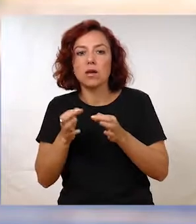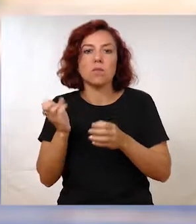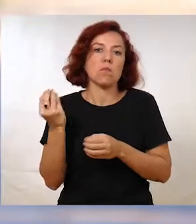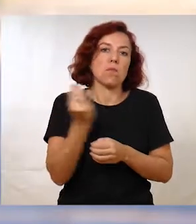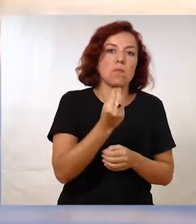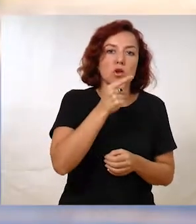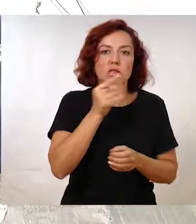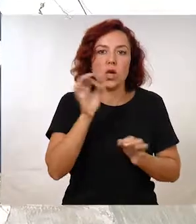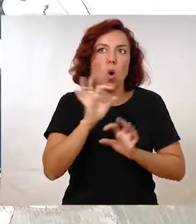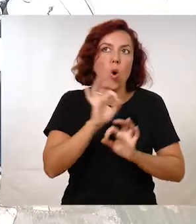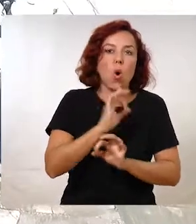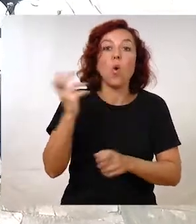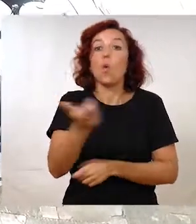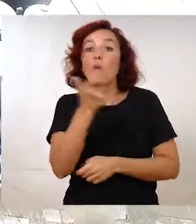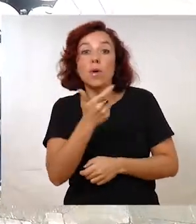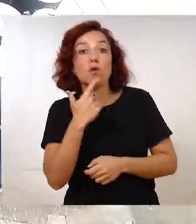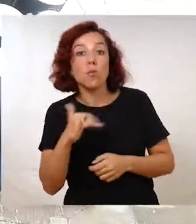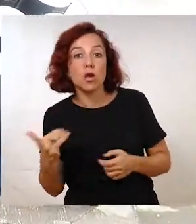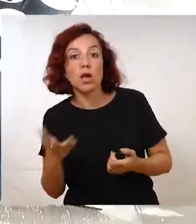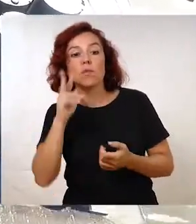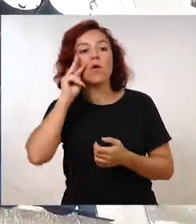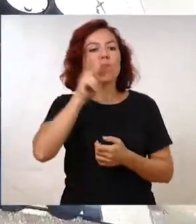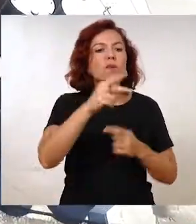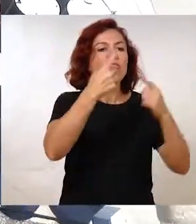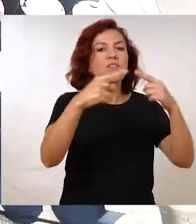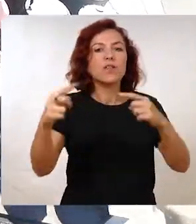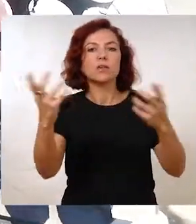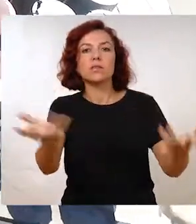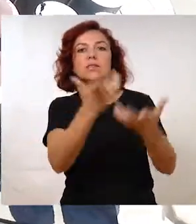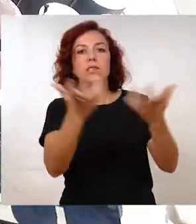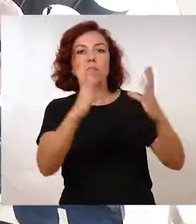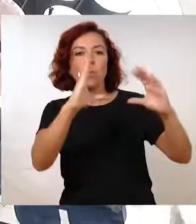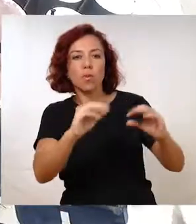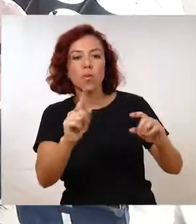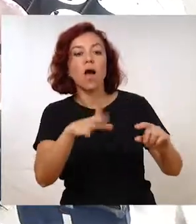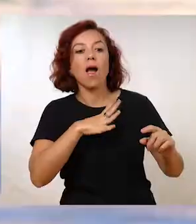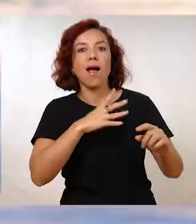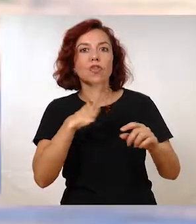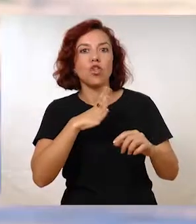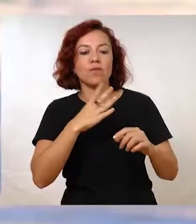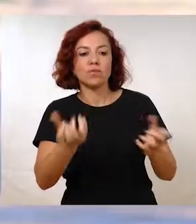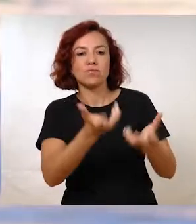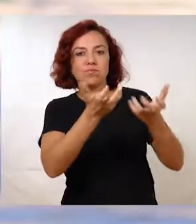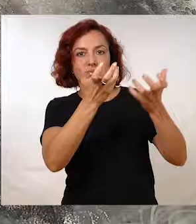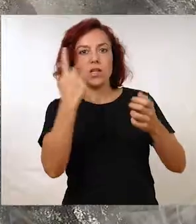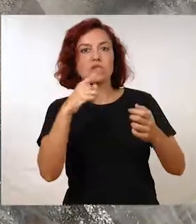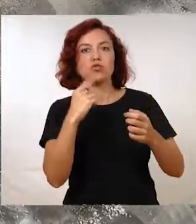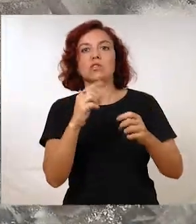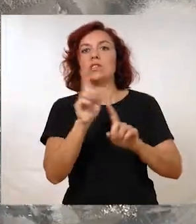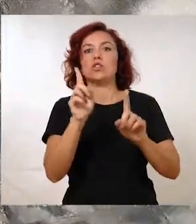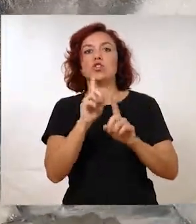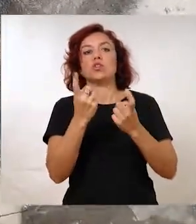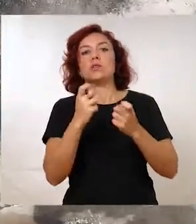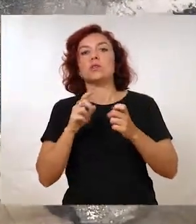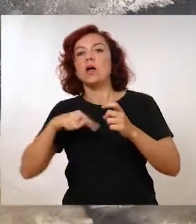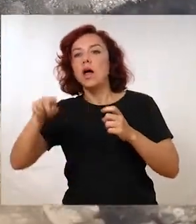llevando a cabo, ¿no? Por ejemplo, en el caso de bomberos, apreciar distintos focos de incendio que puedan quedar encendidos, evitando la necesidad